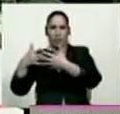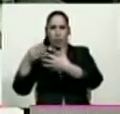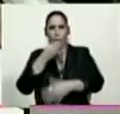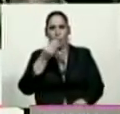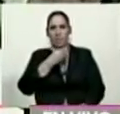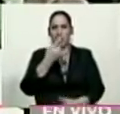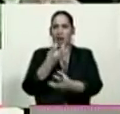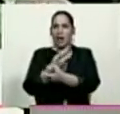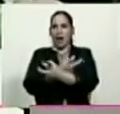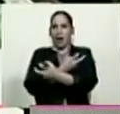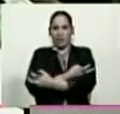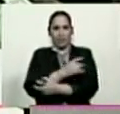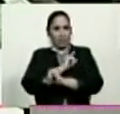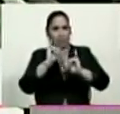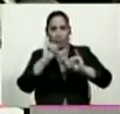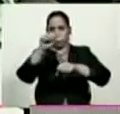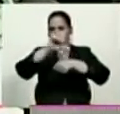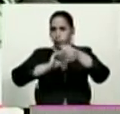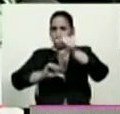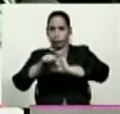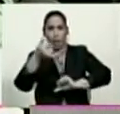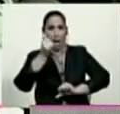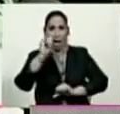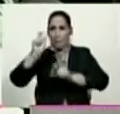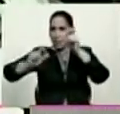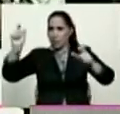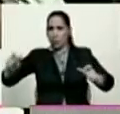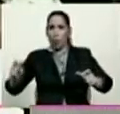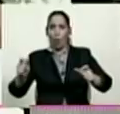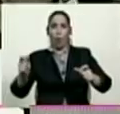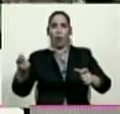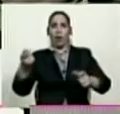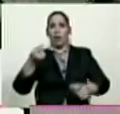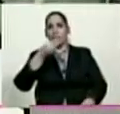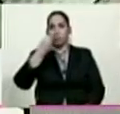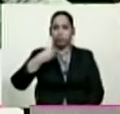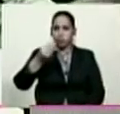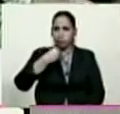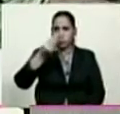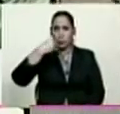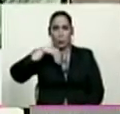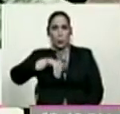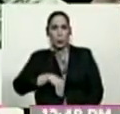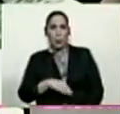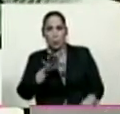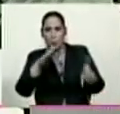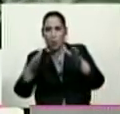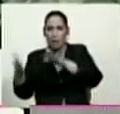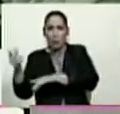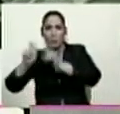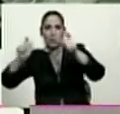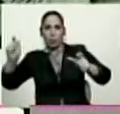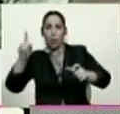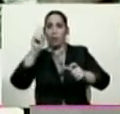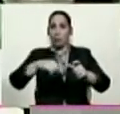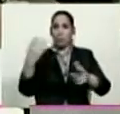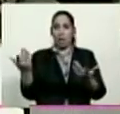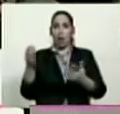provocado heridos, intoxicados y me dicen que fallecidos en Cúcuta, inclusive ha salido en prensa por